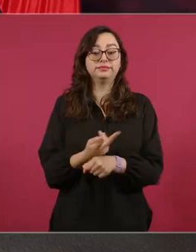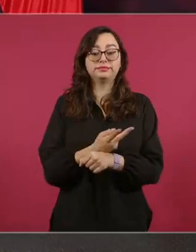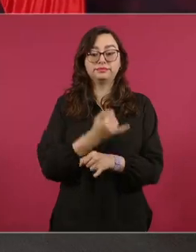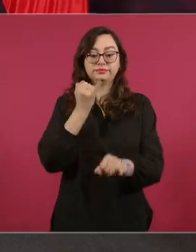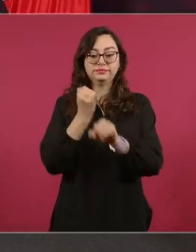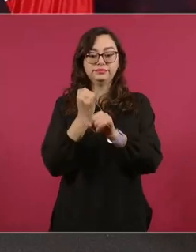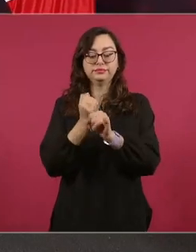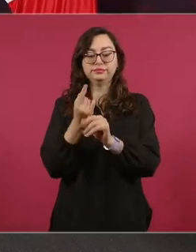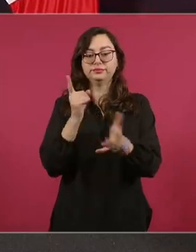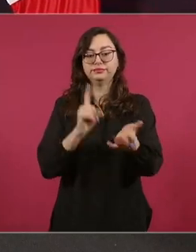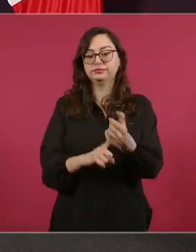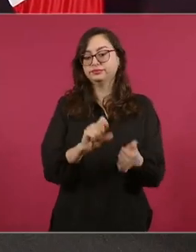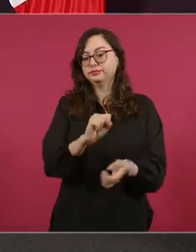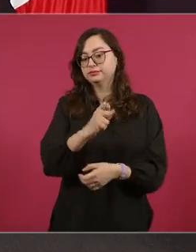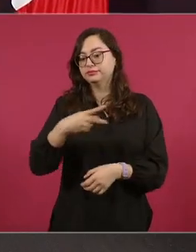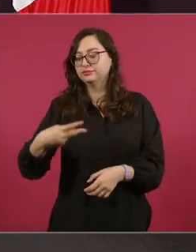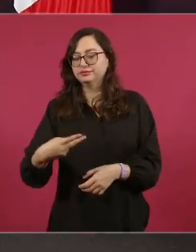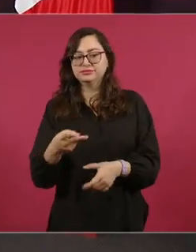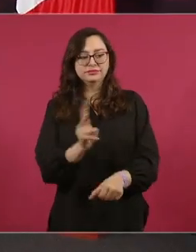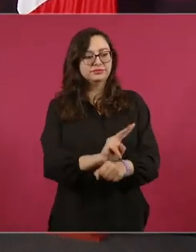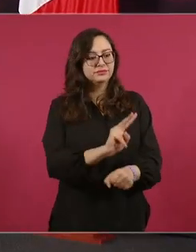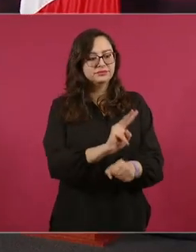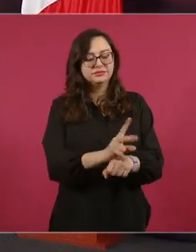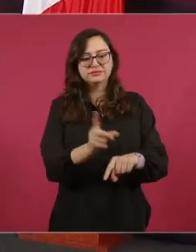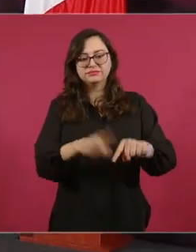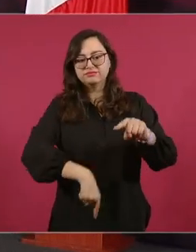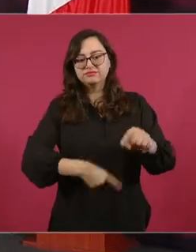internet controlar.